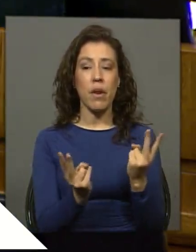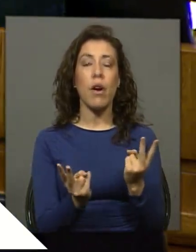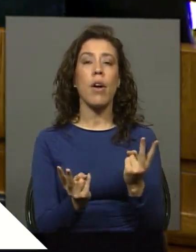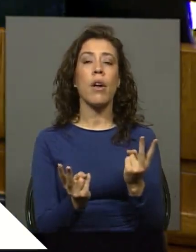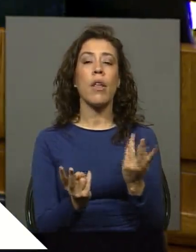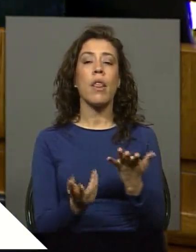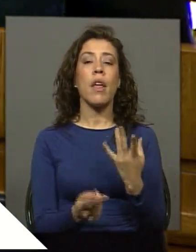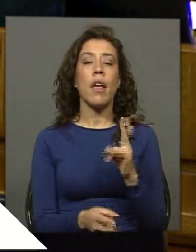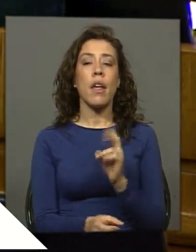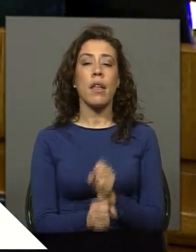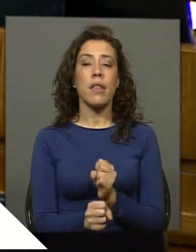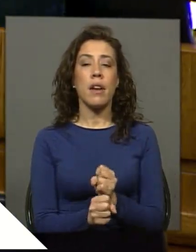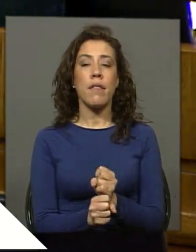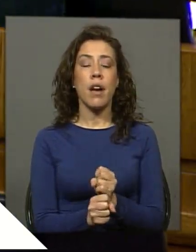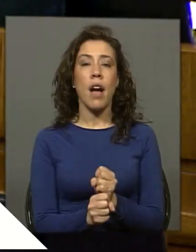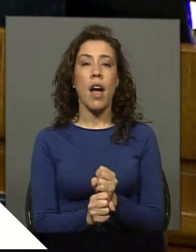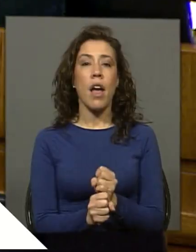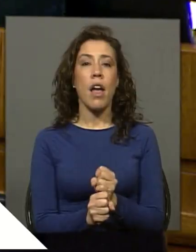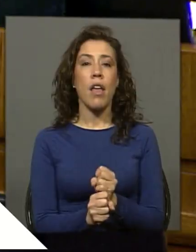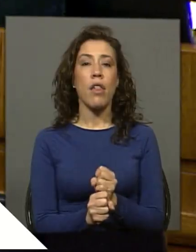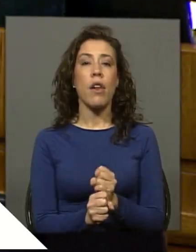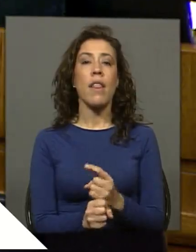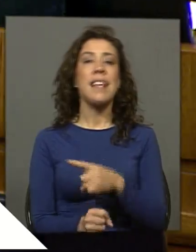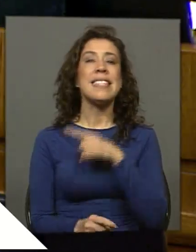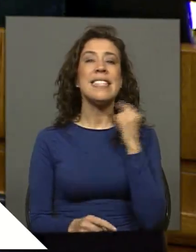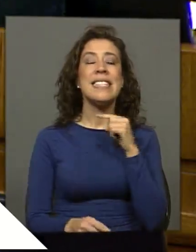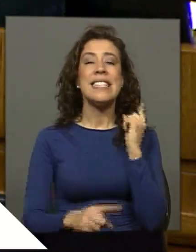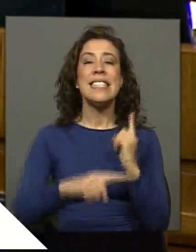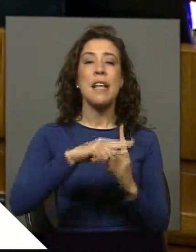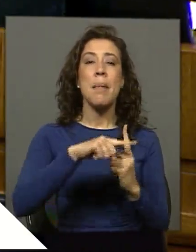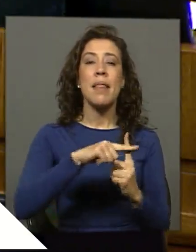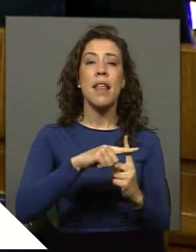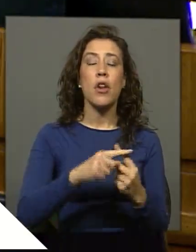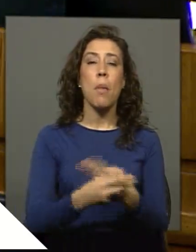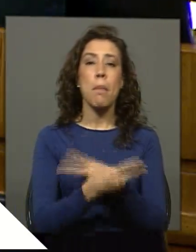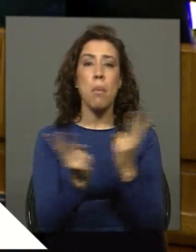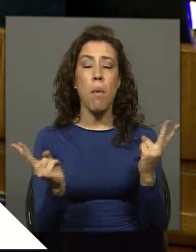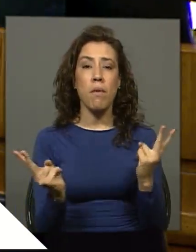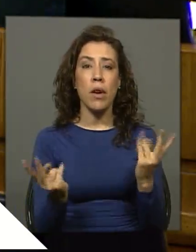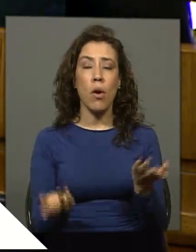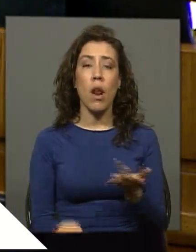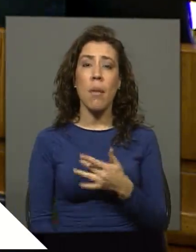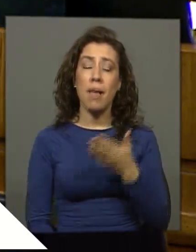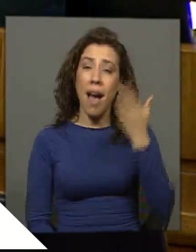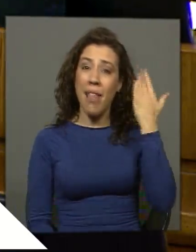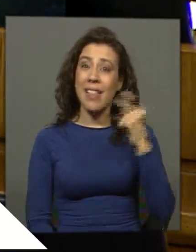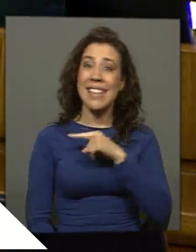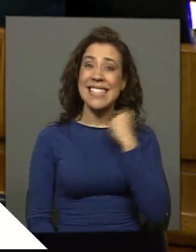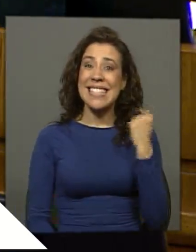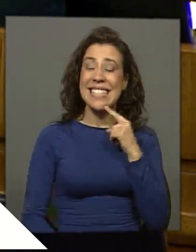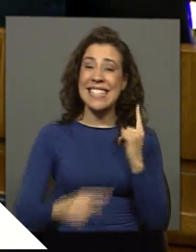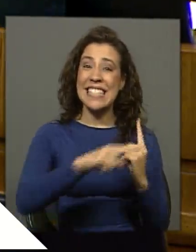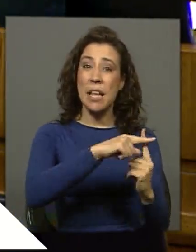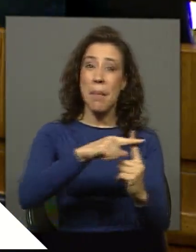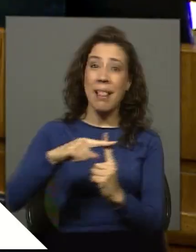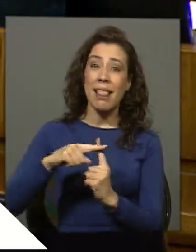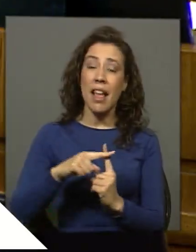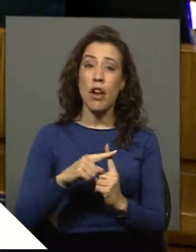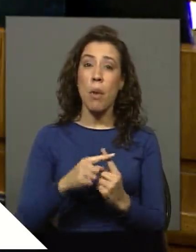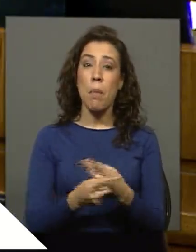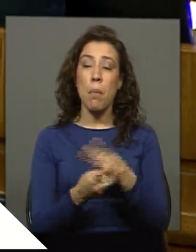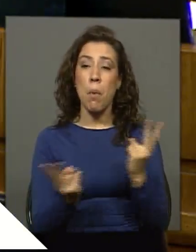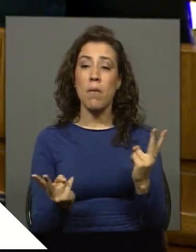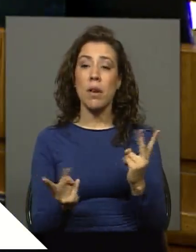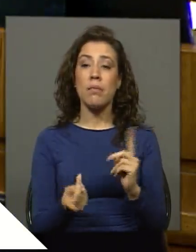casos de los trabajadores de los cementerios públicos lamentablemente en algún minuto los cementerios públicos pasaron